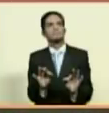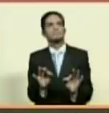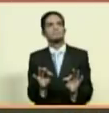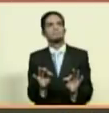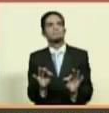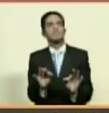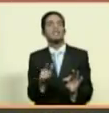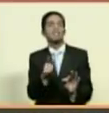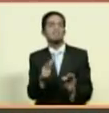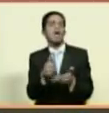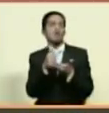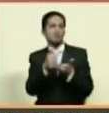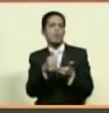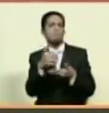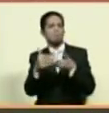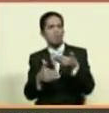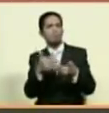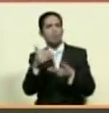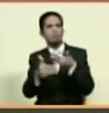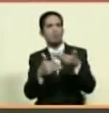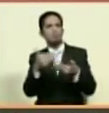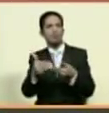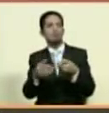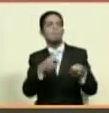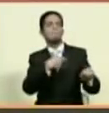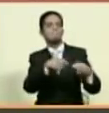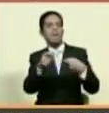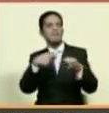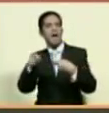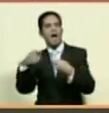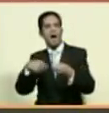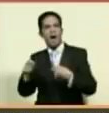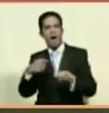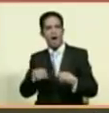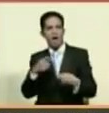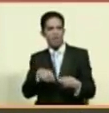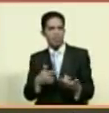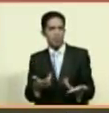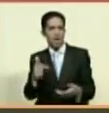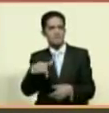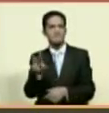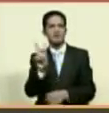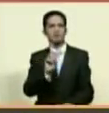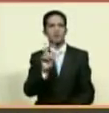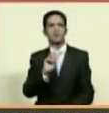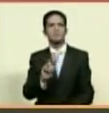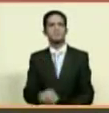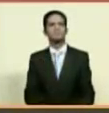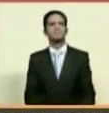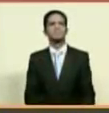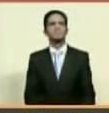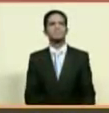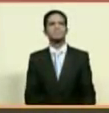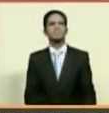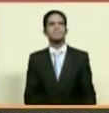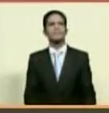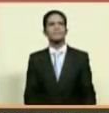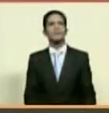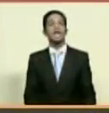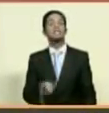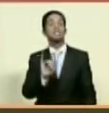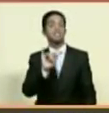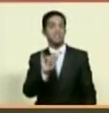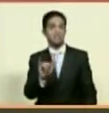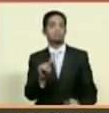dinamismo al mercado cambiario, a la política cambiaria, y